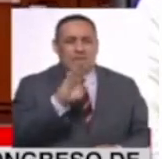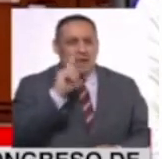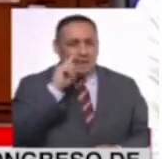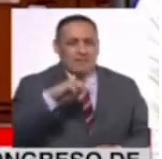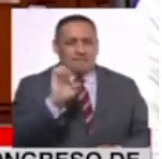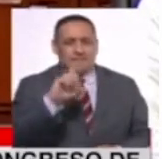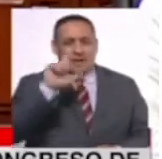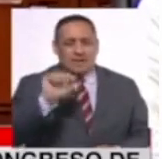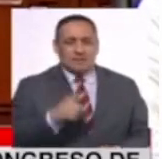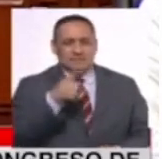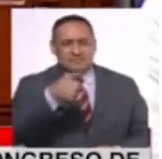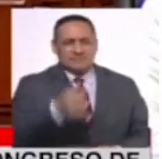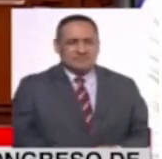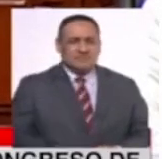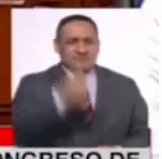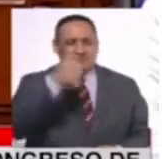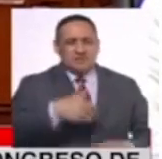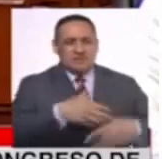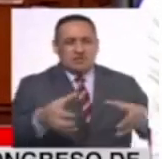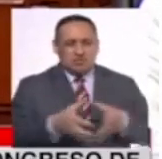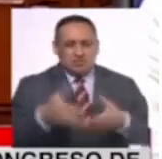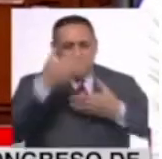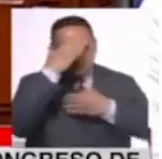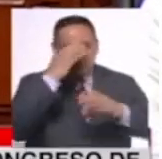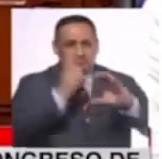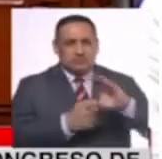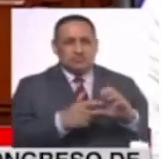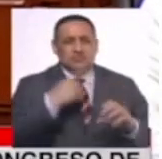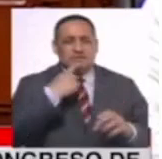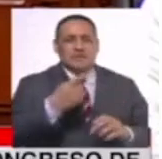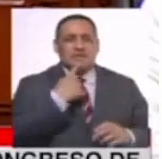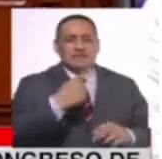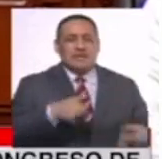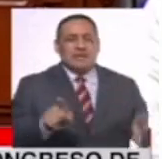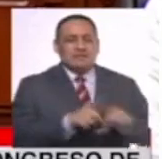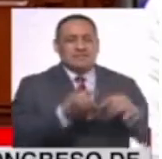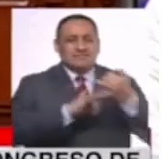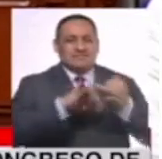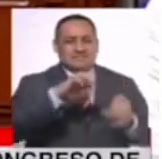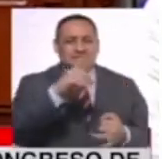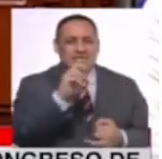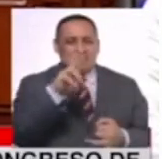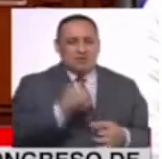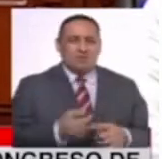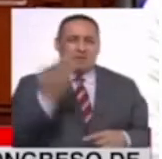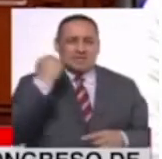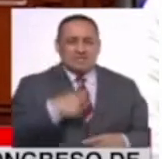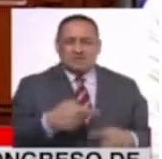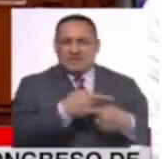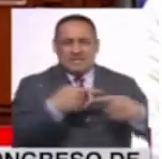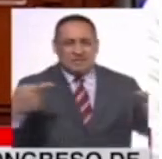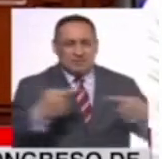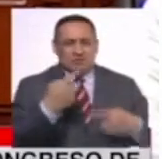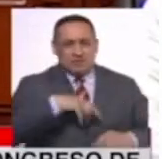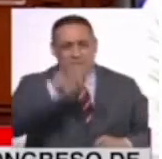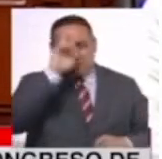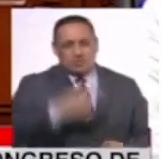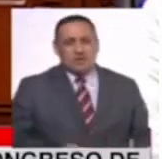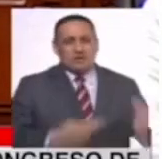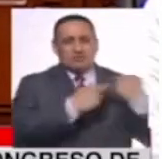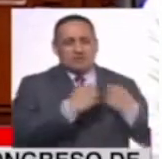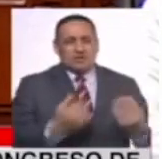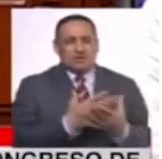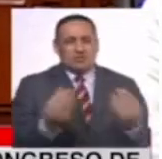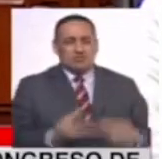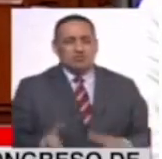Guzmán Reynoso, cabecilla del grupo terrorista Sendero Luminoso, el mayor enemigo público del país, responsable